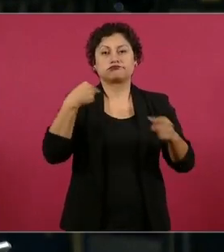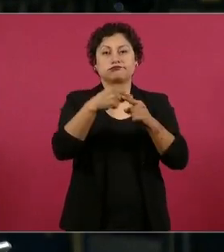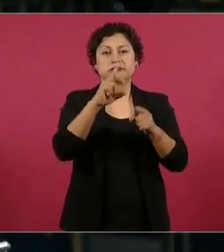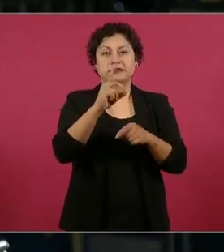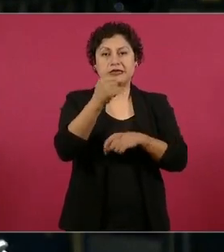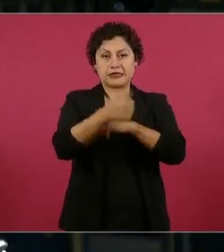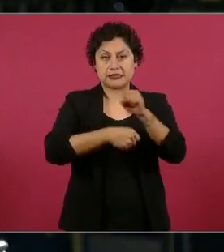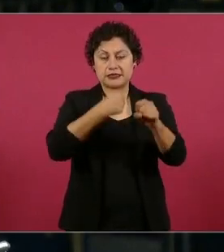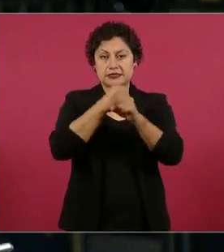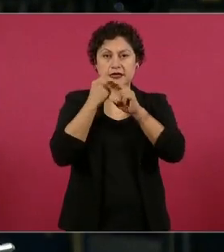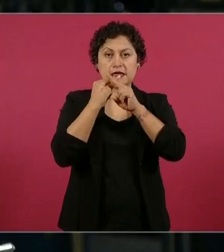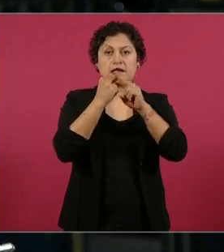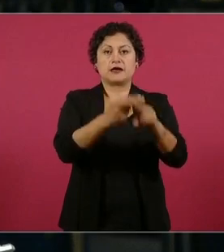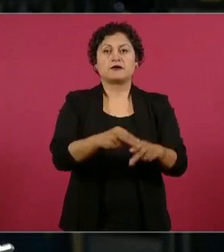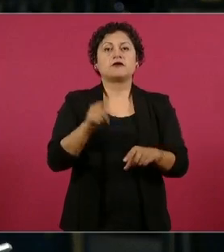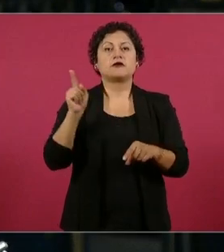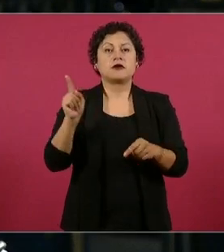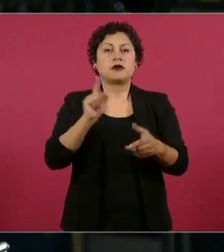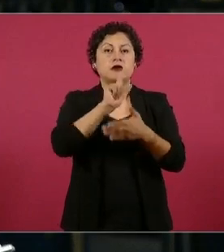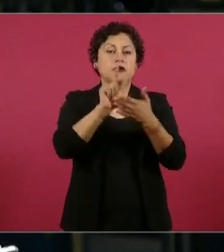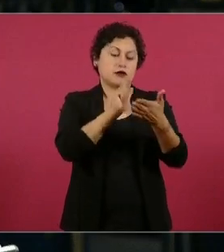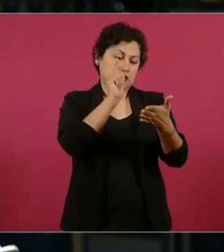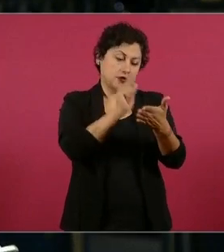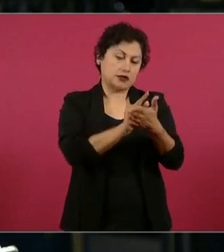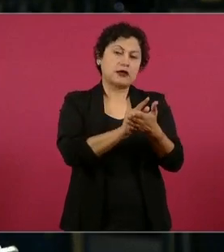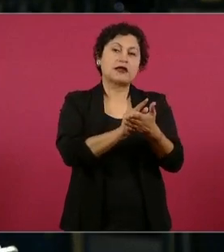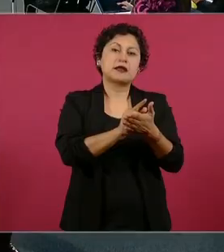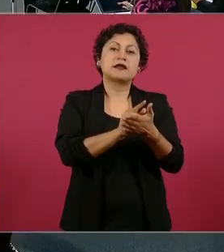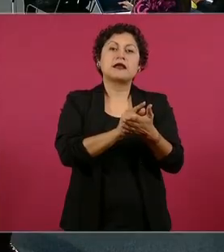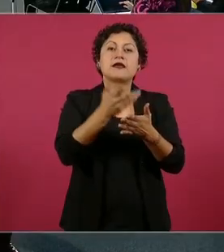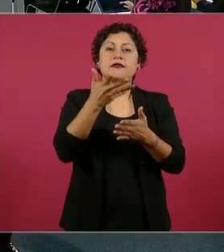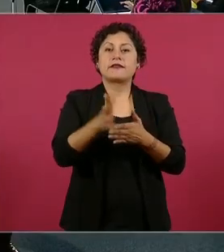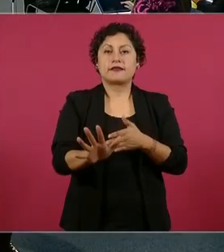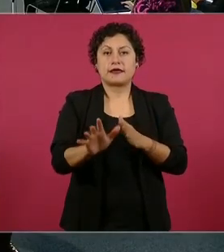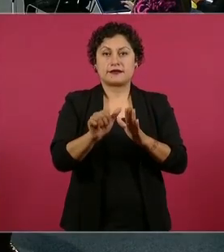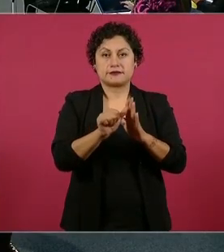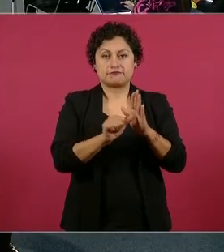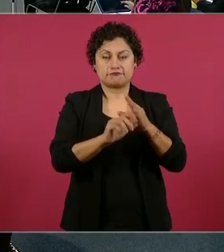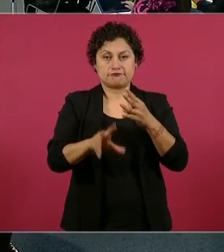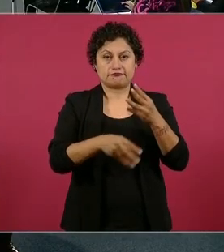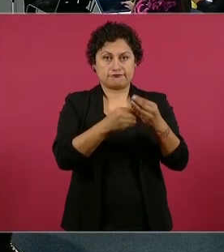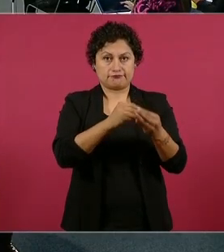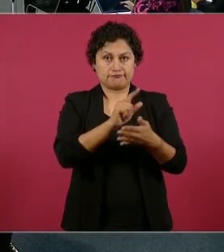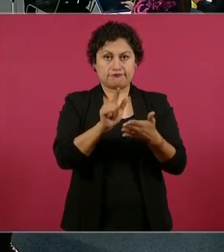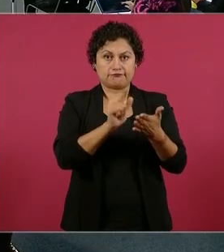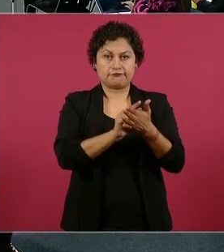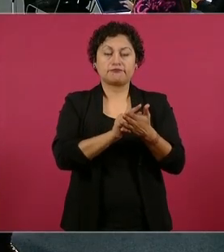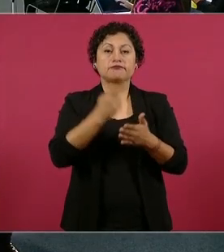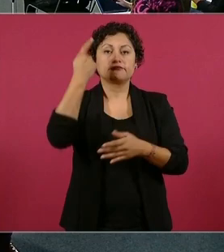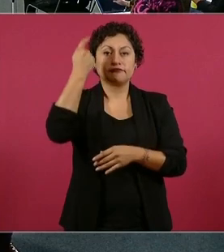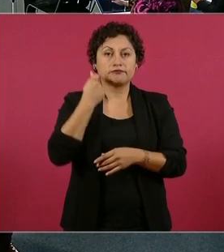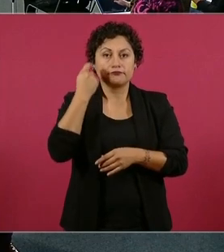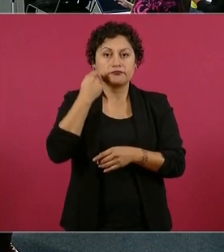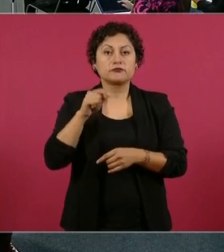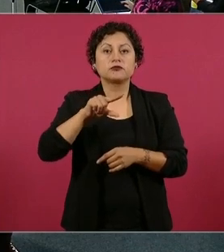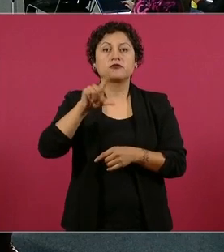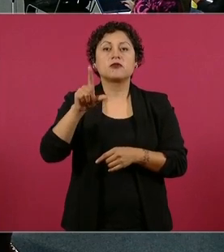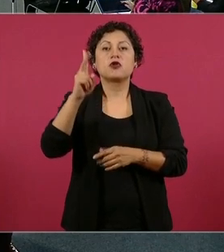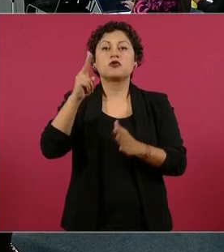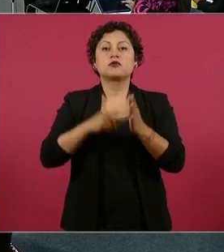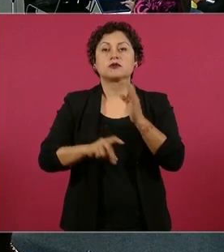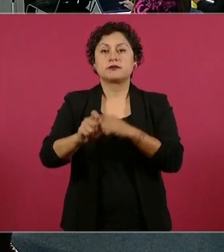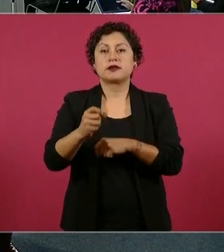el régimen pensionario del décimo transitorio. El 1 de septiembre de 2003 fue despedido